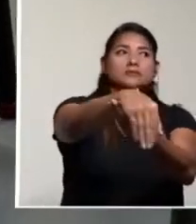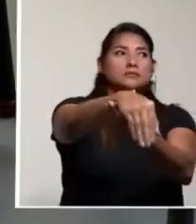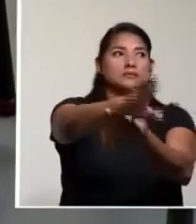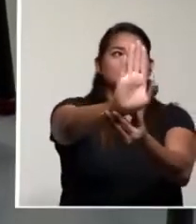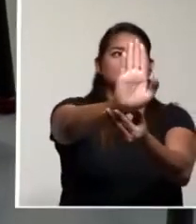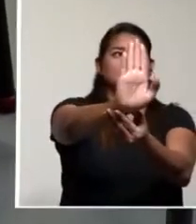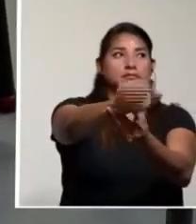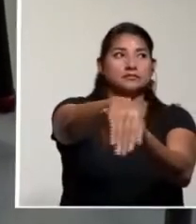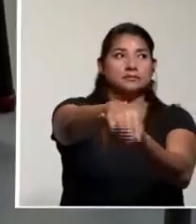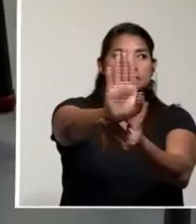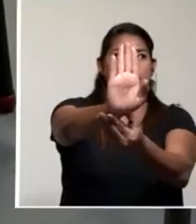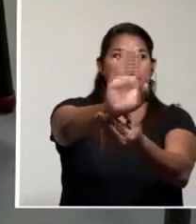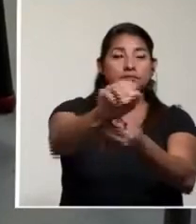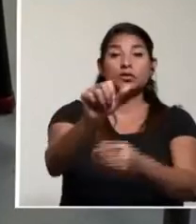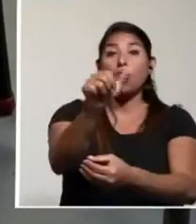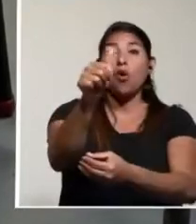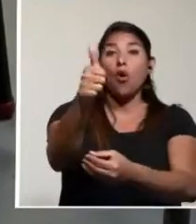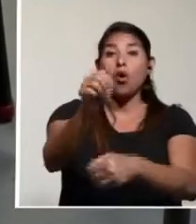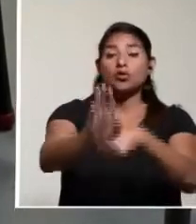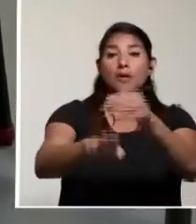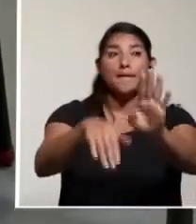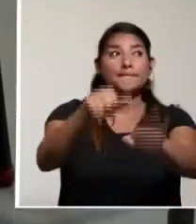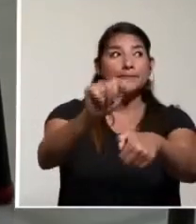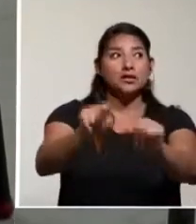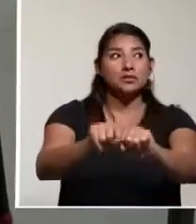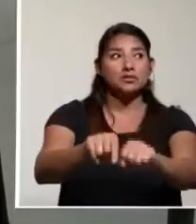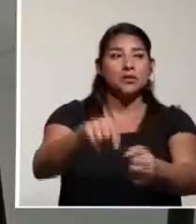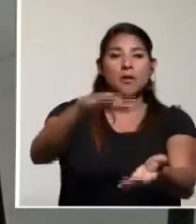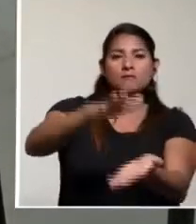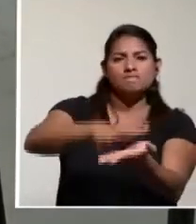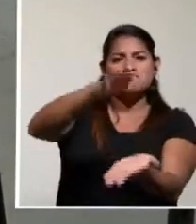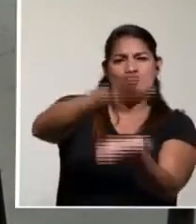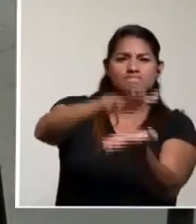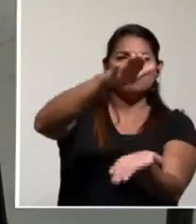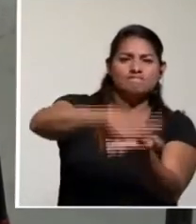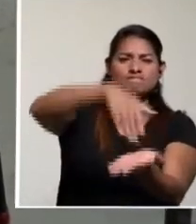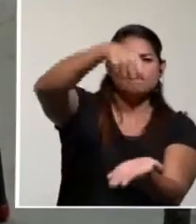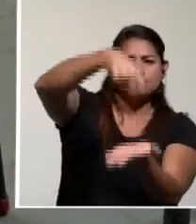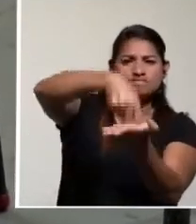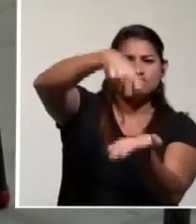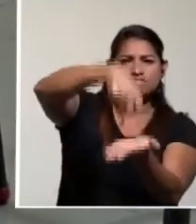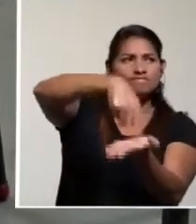nuestras piernas y otro de los pasos va a ser como zapatear.